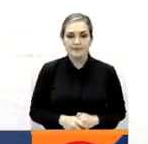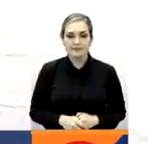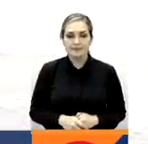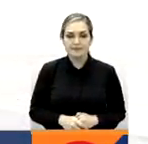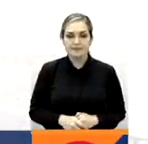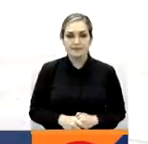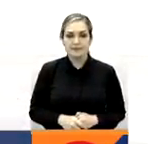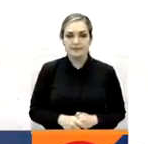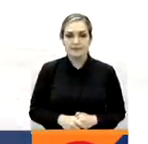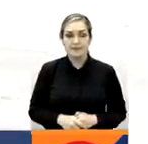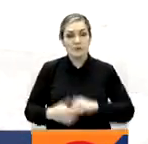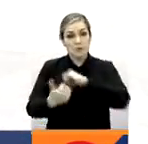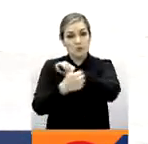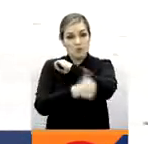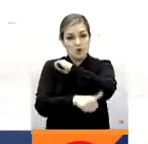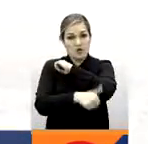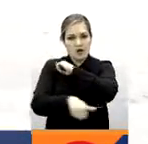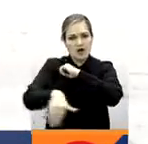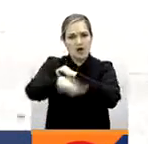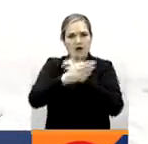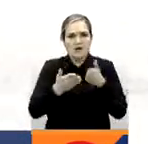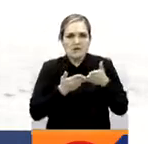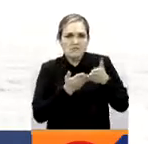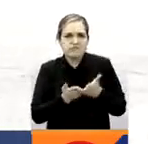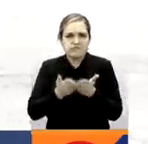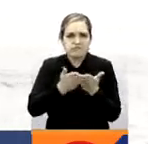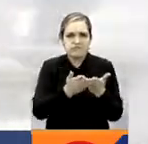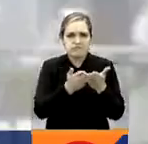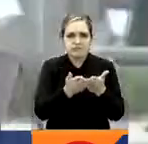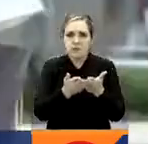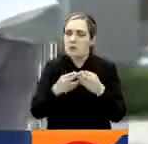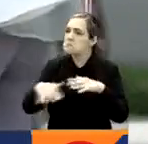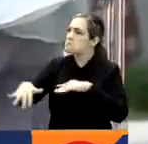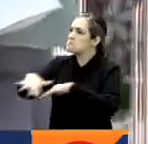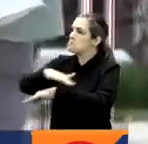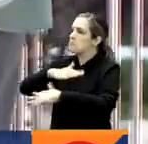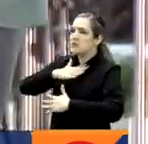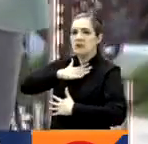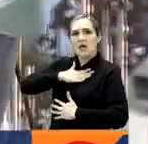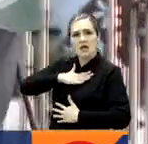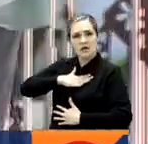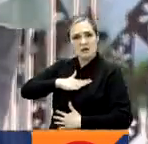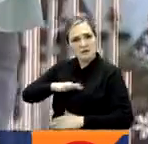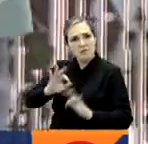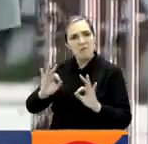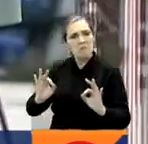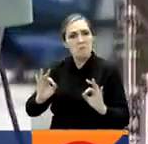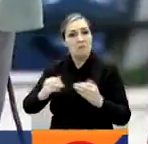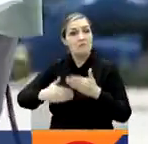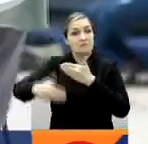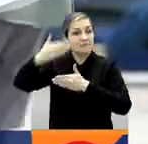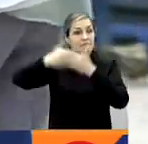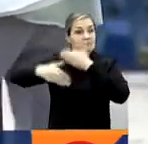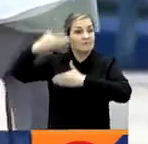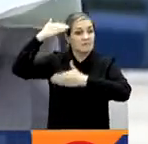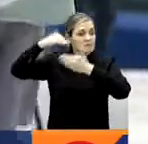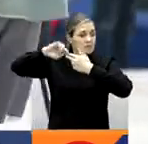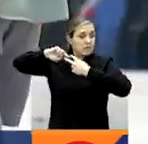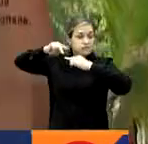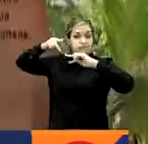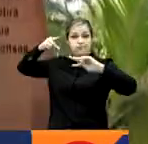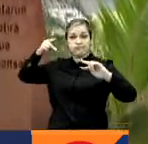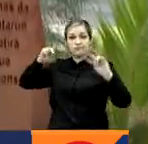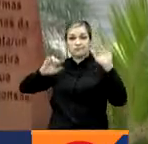En Puerto Boyacá se respira un ambiente de paz y tranquilidad. Las páginas oscuras de su historia relacionadas al dominio de